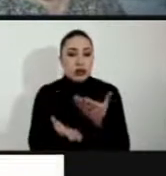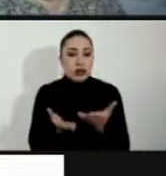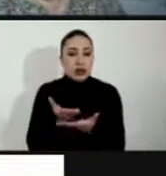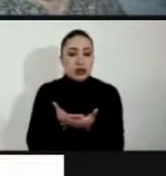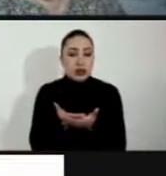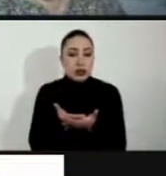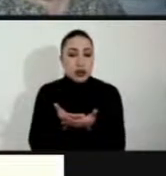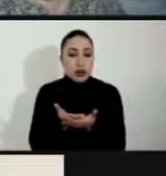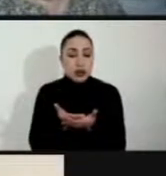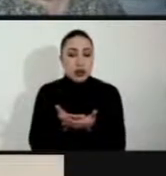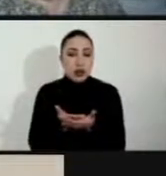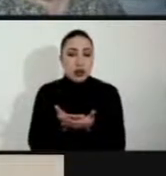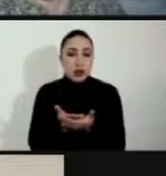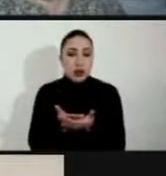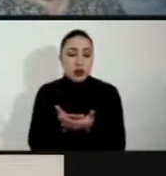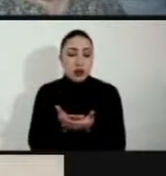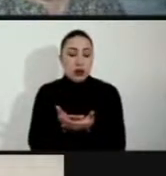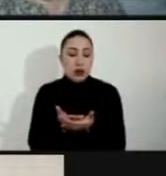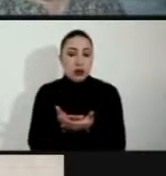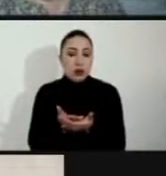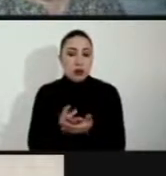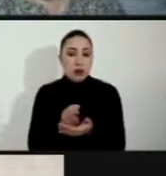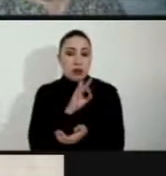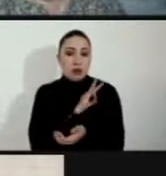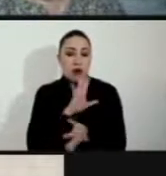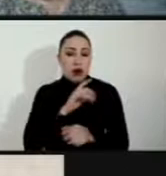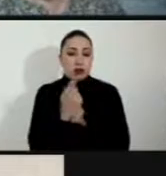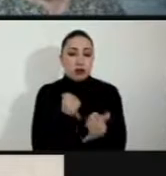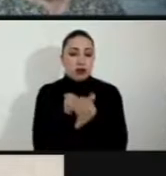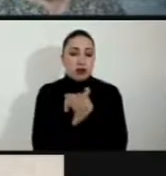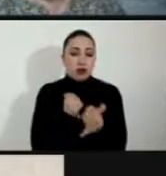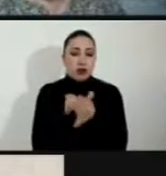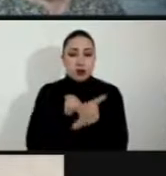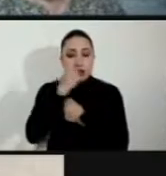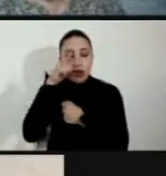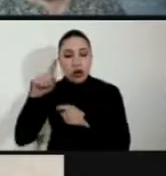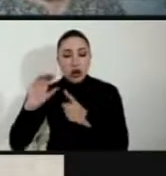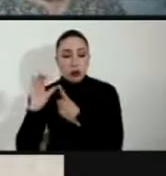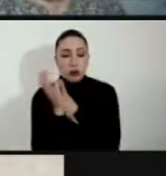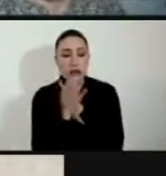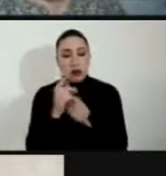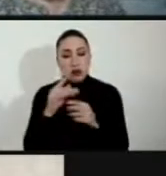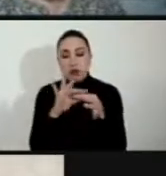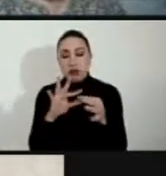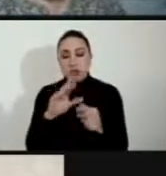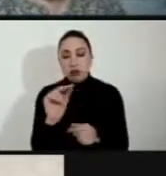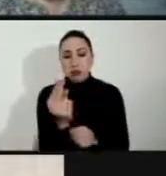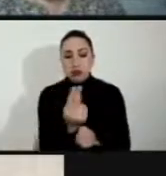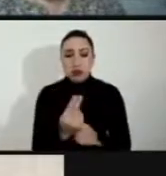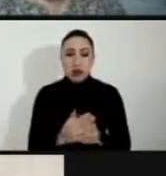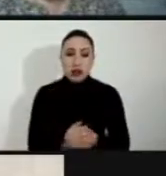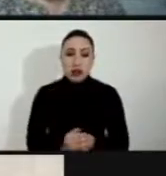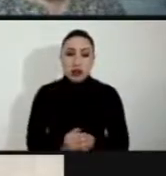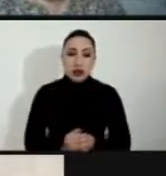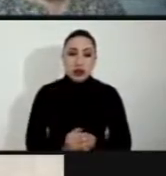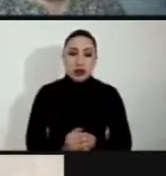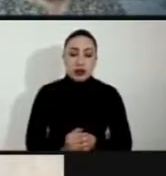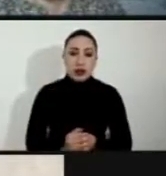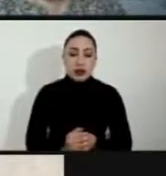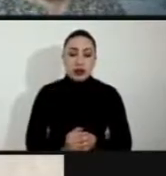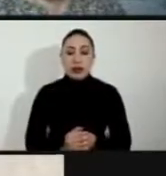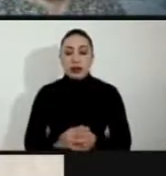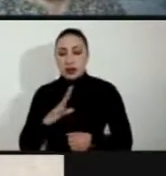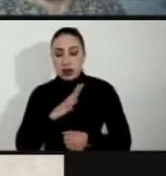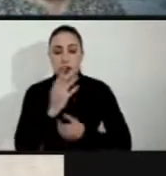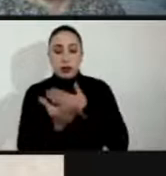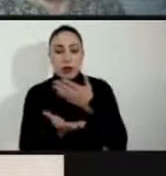continuación se turna directamente a comisiones. Entonces, se presenta una iniciativa con proyecto de